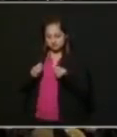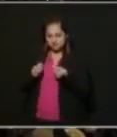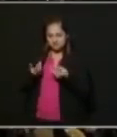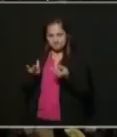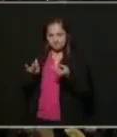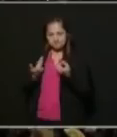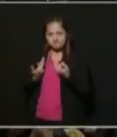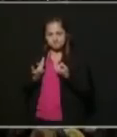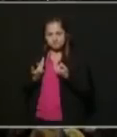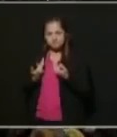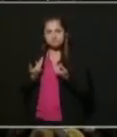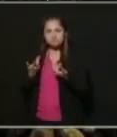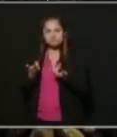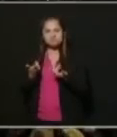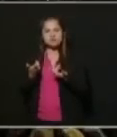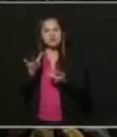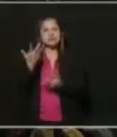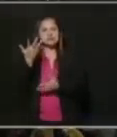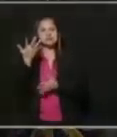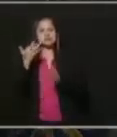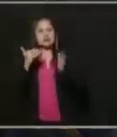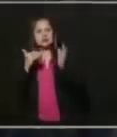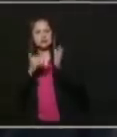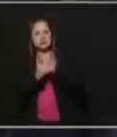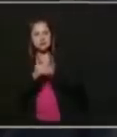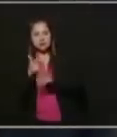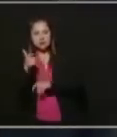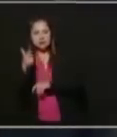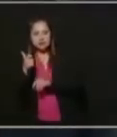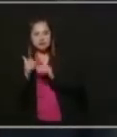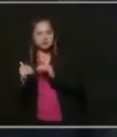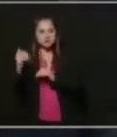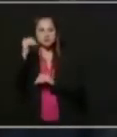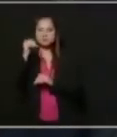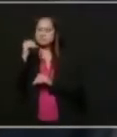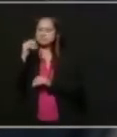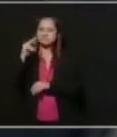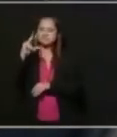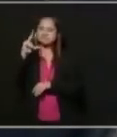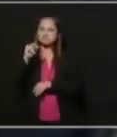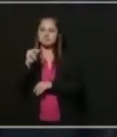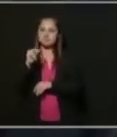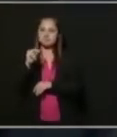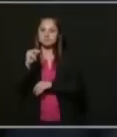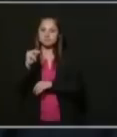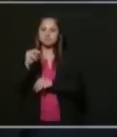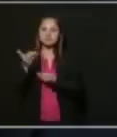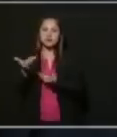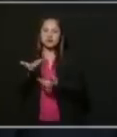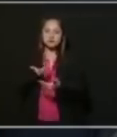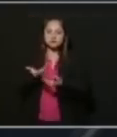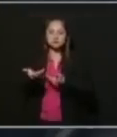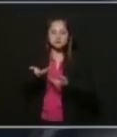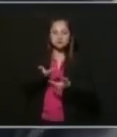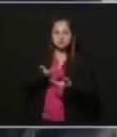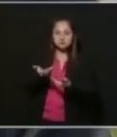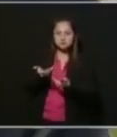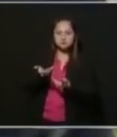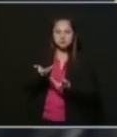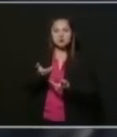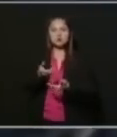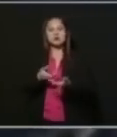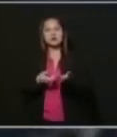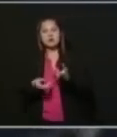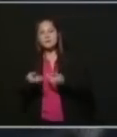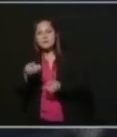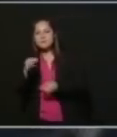exceda de 5,000 pesos. En las relaciones comerciales o financieras